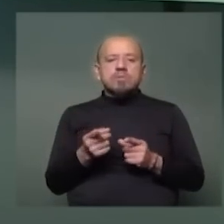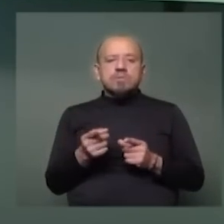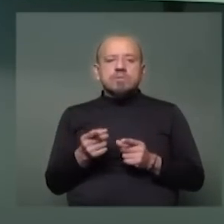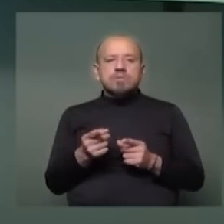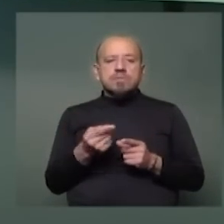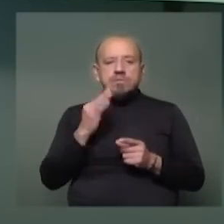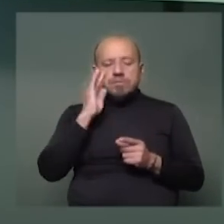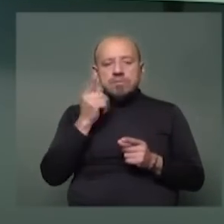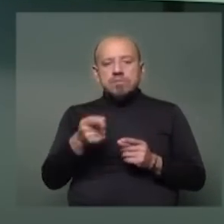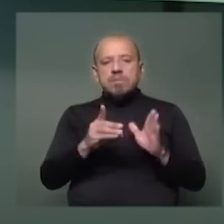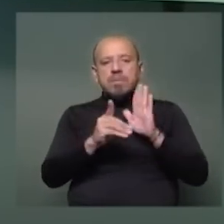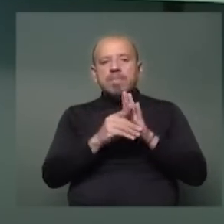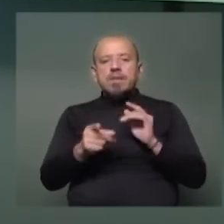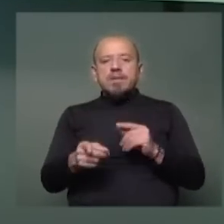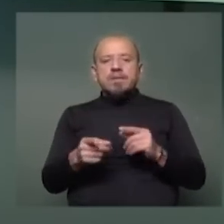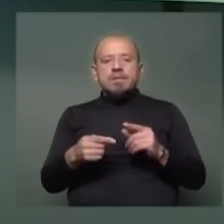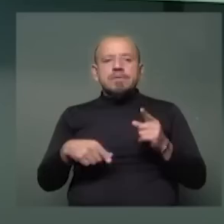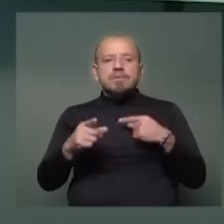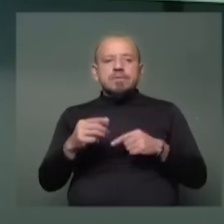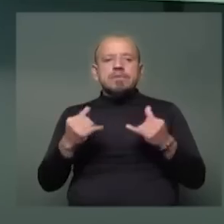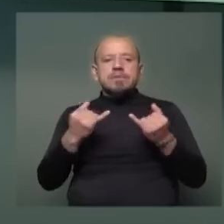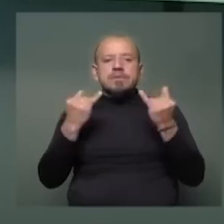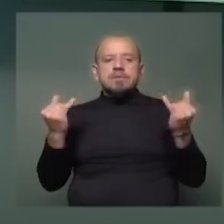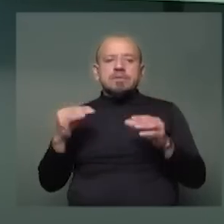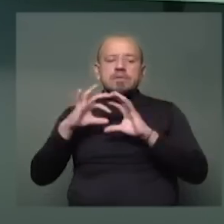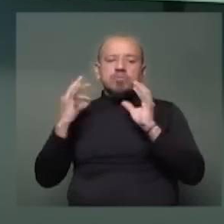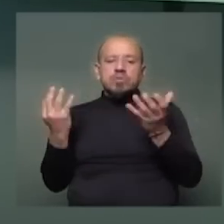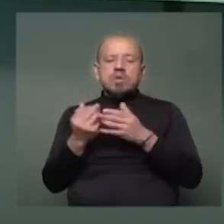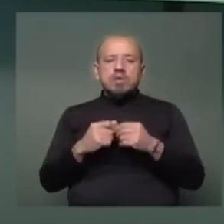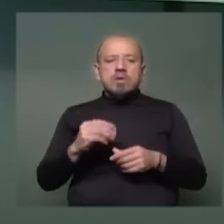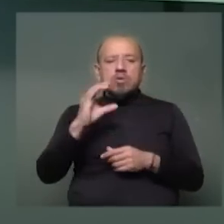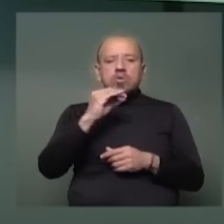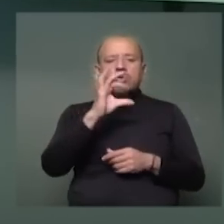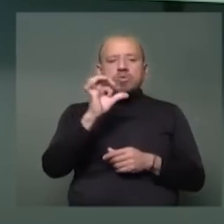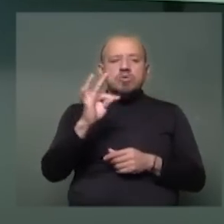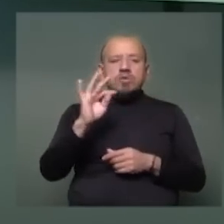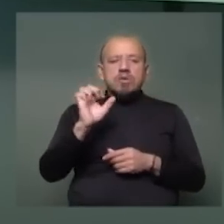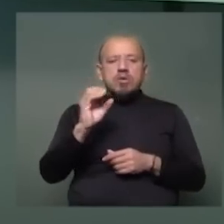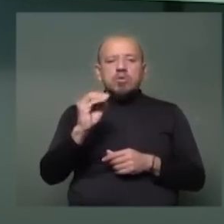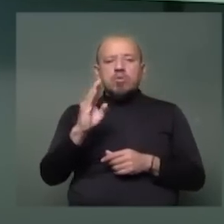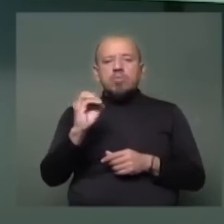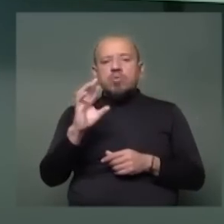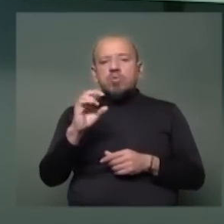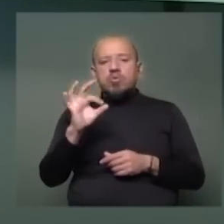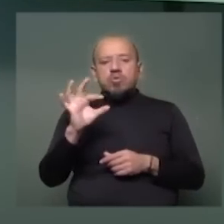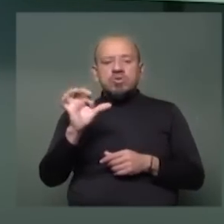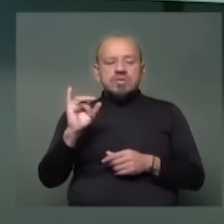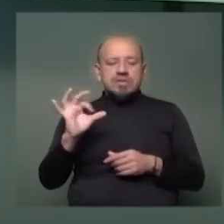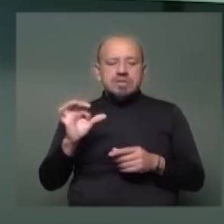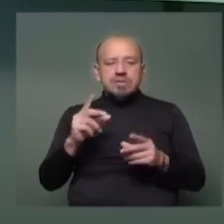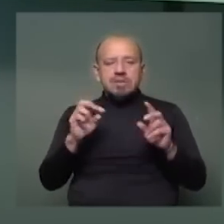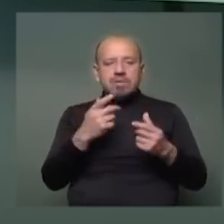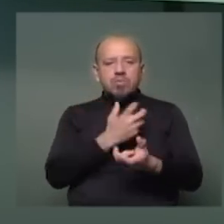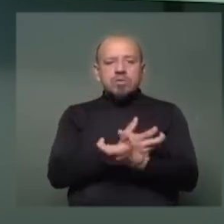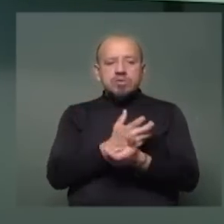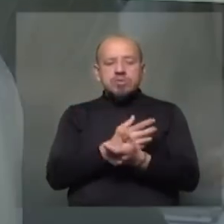se conocieron hoy en la conmemoración del Día Mundial de la osteoporosis durante una jornada educativa y de prevención en el hospital